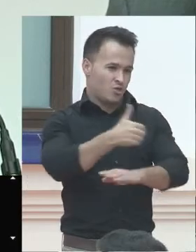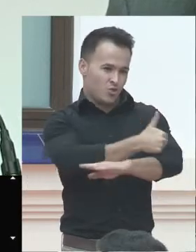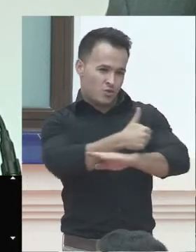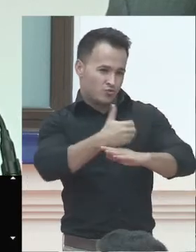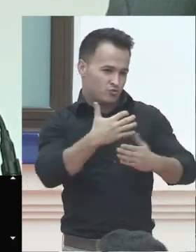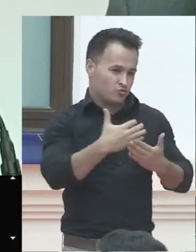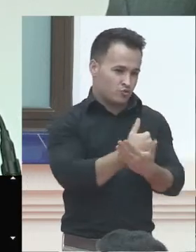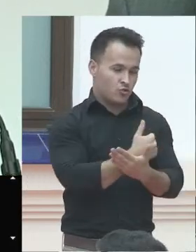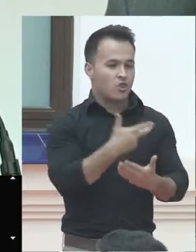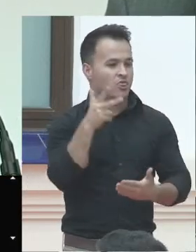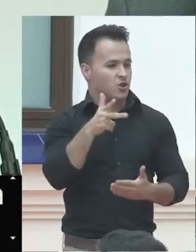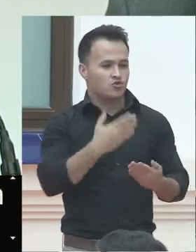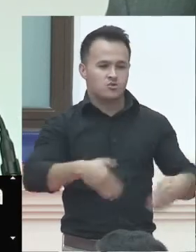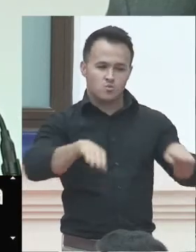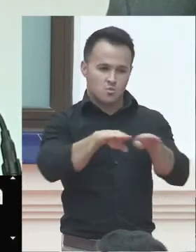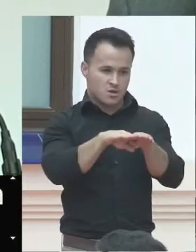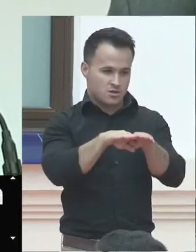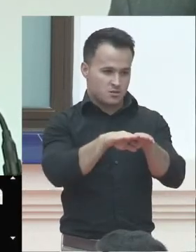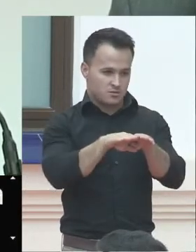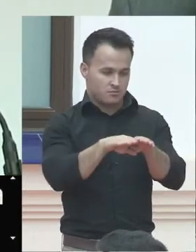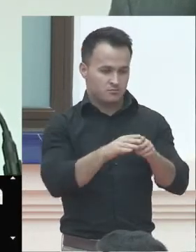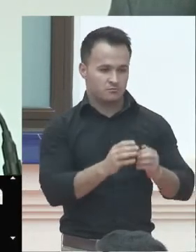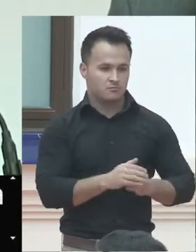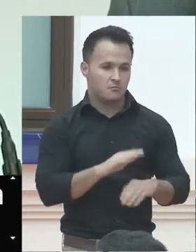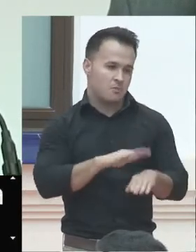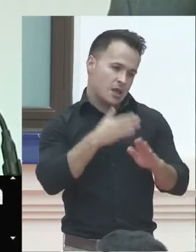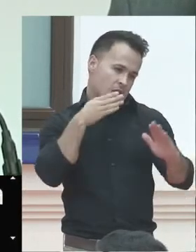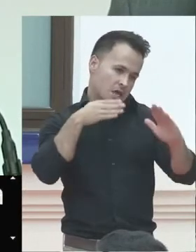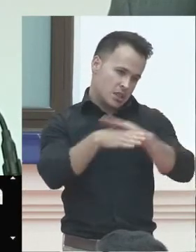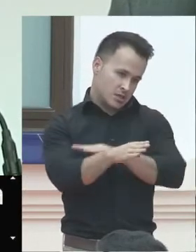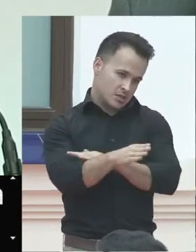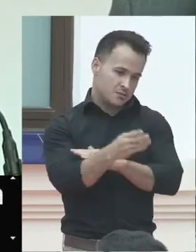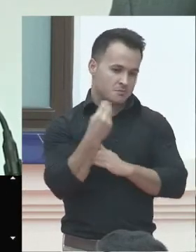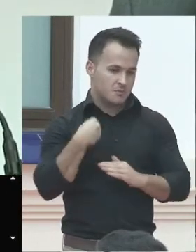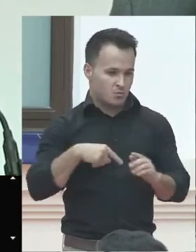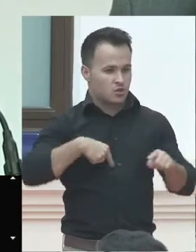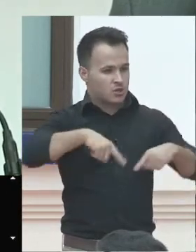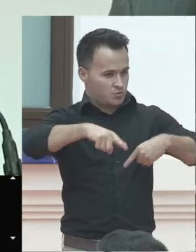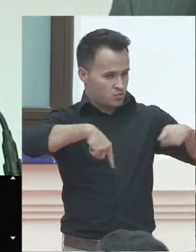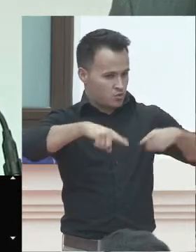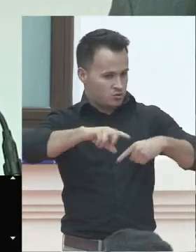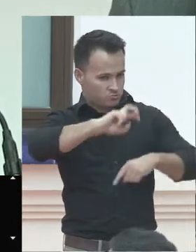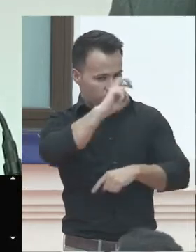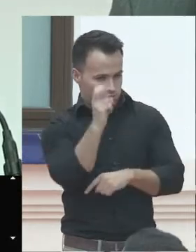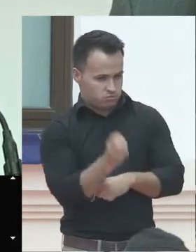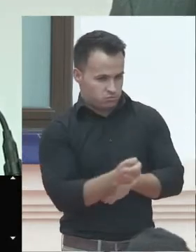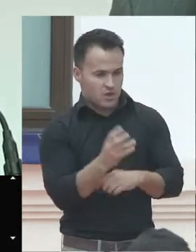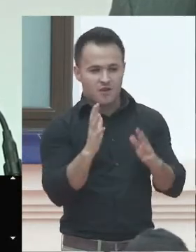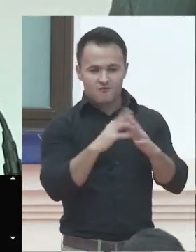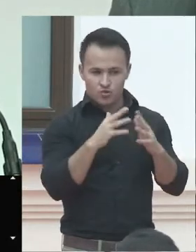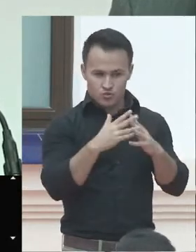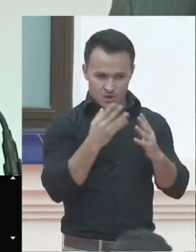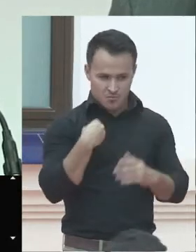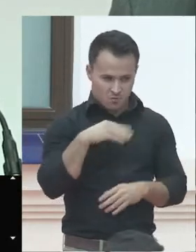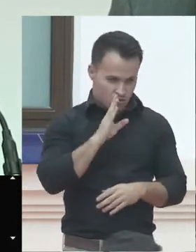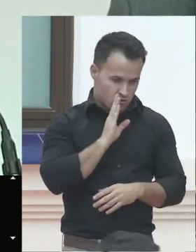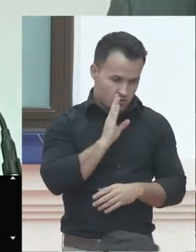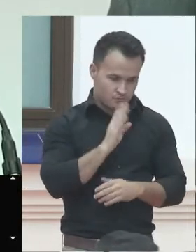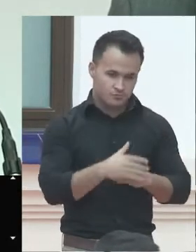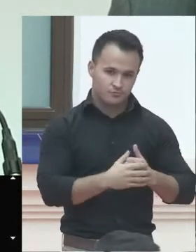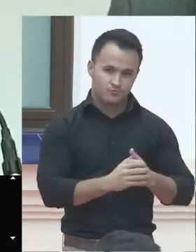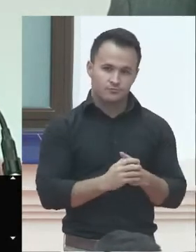ciudadanos, repito, tengamos los mismos derechos y las mismas igualdades para acceder a estos medios de transporte, a estas infraestructuras que comentaba Juan Carlos, por